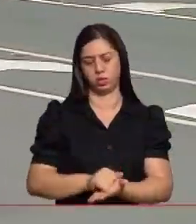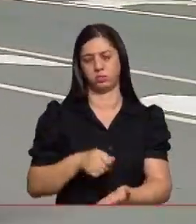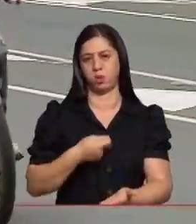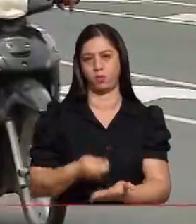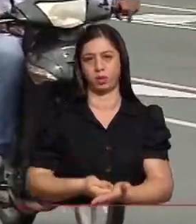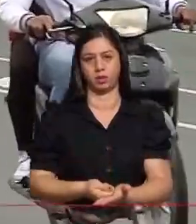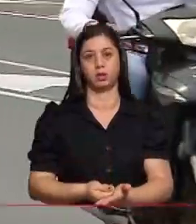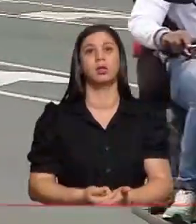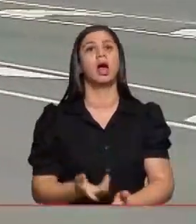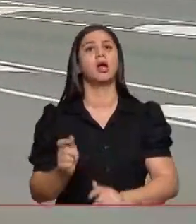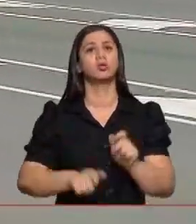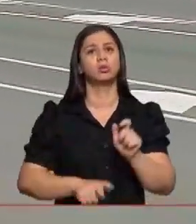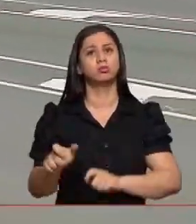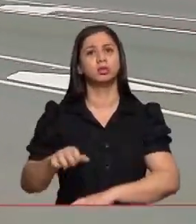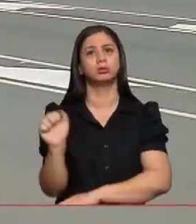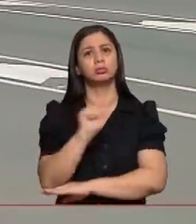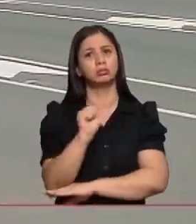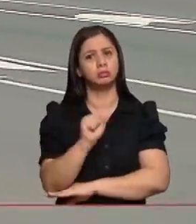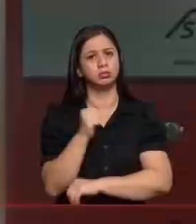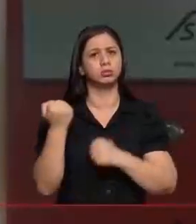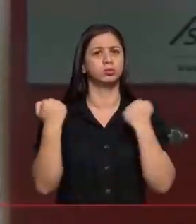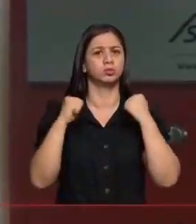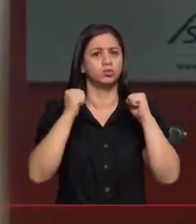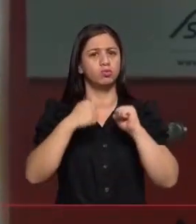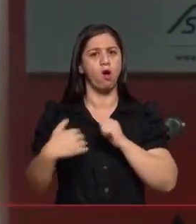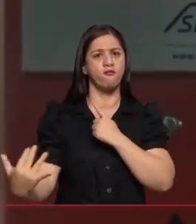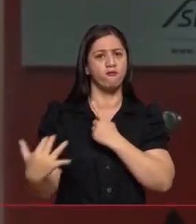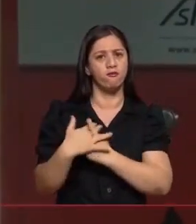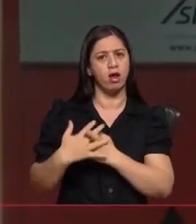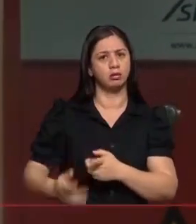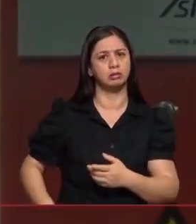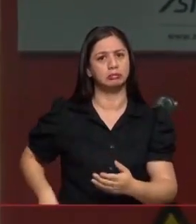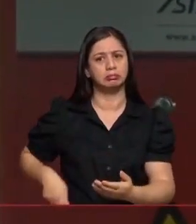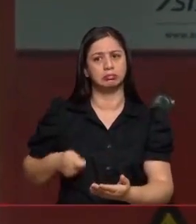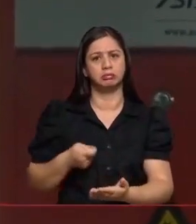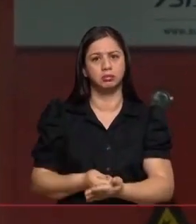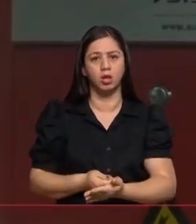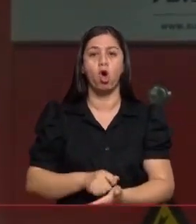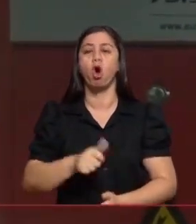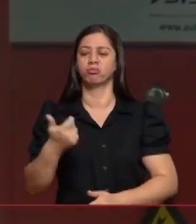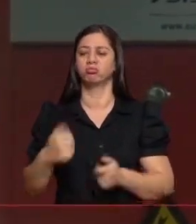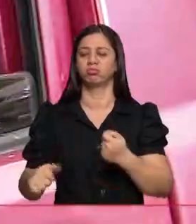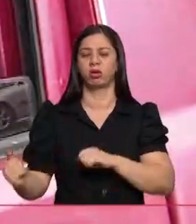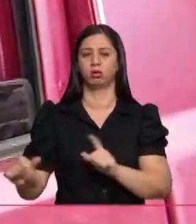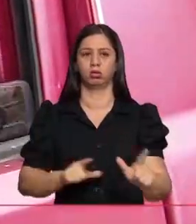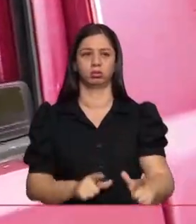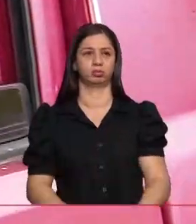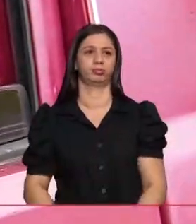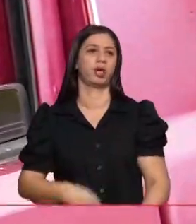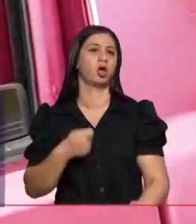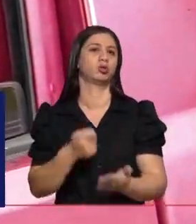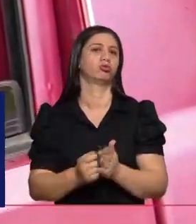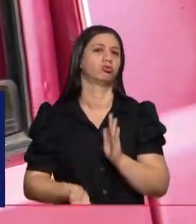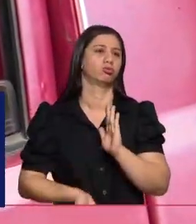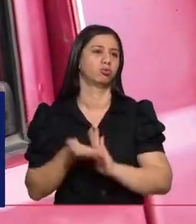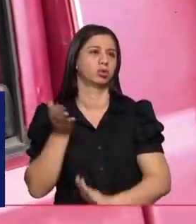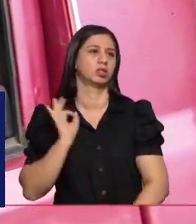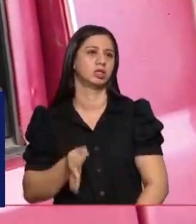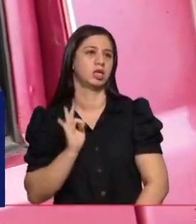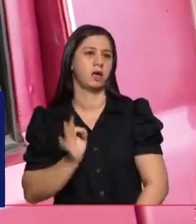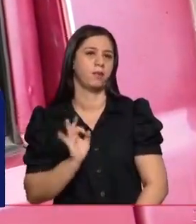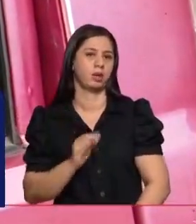Algunos conductores manifiestan preocupación por la afectación a su bolsillo, mientras que otros están preparados. Todo tiene que subir, el